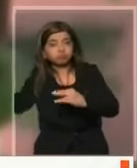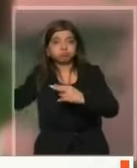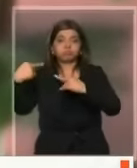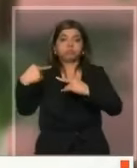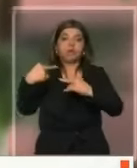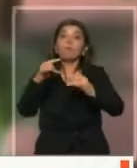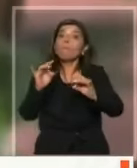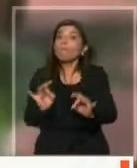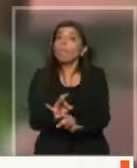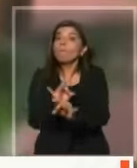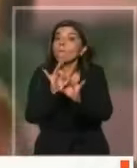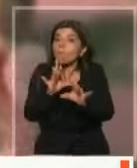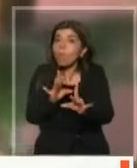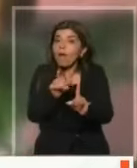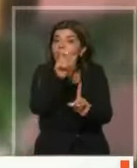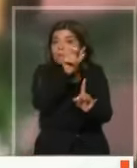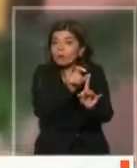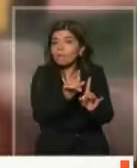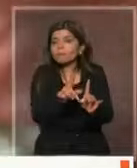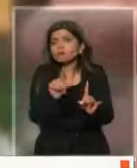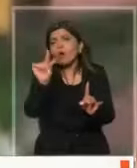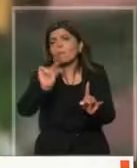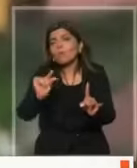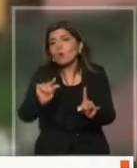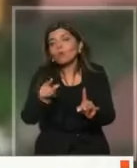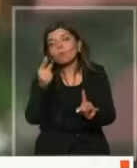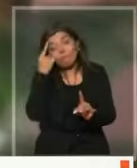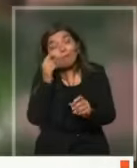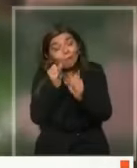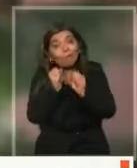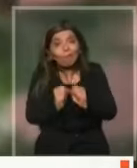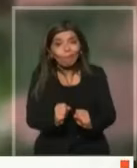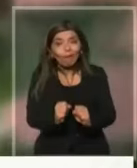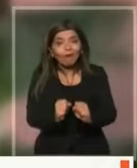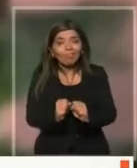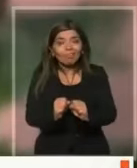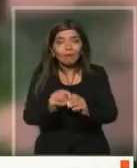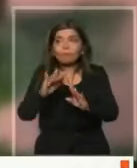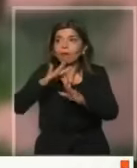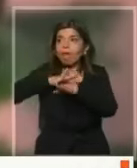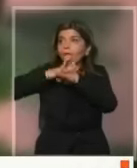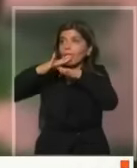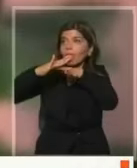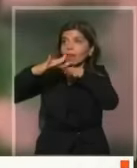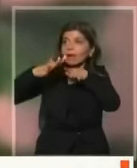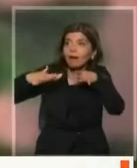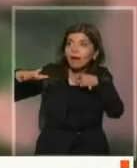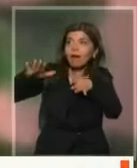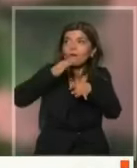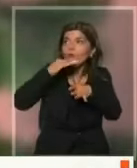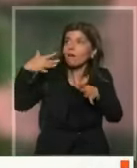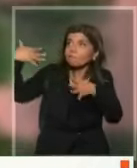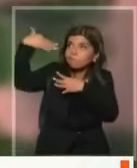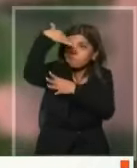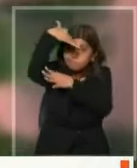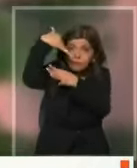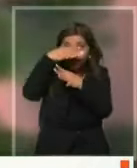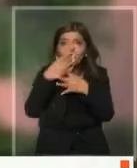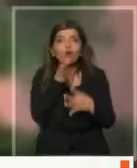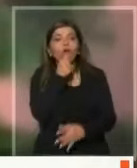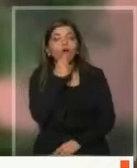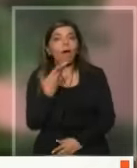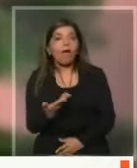que le caiga a una persona es muy baja ante un sector totalmente abierto y sin lugar para resguardarse, esa